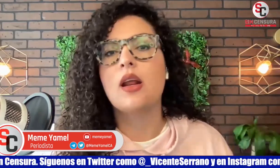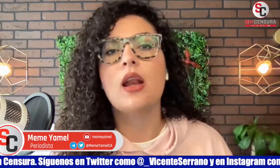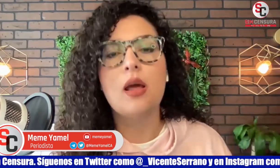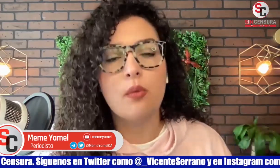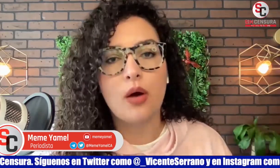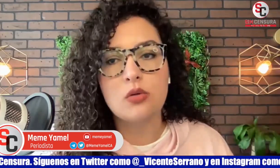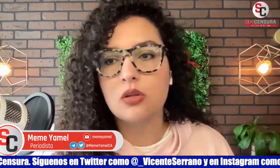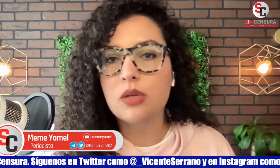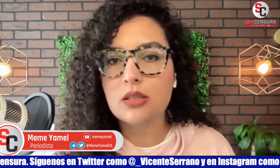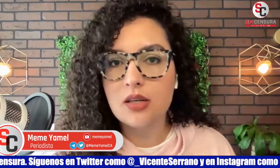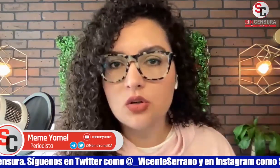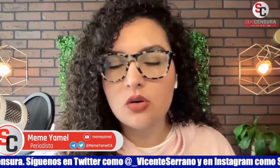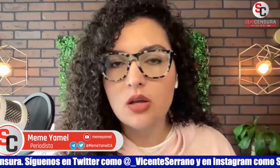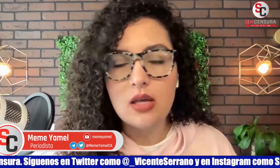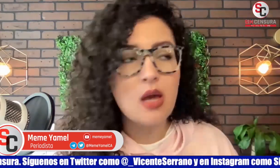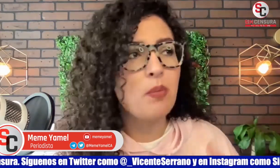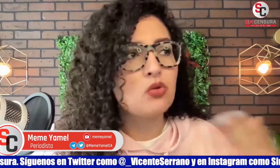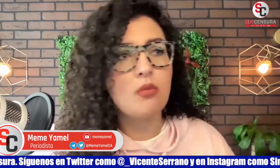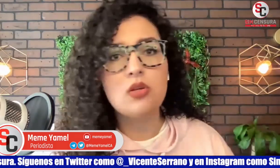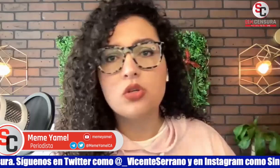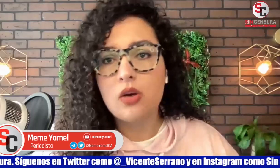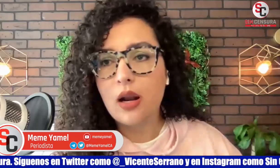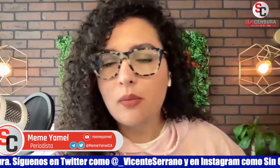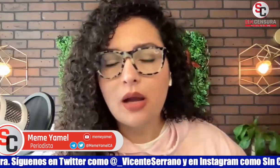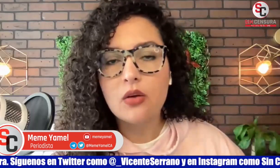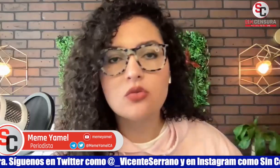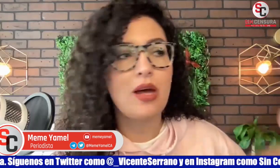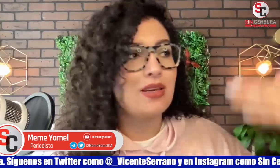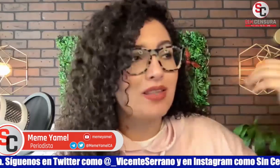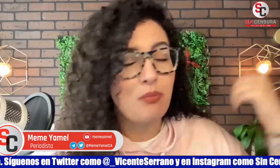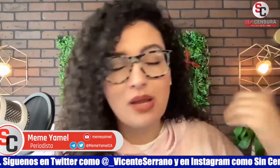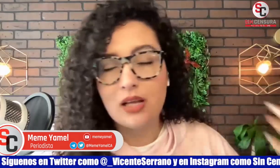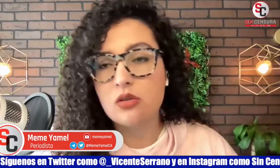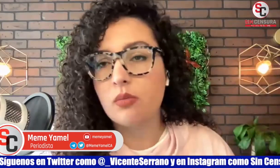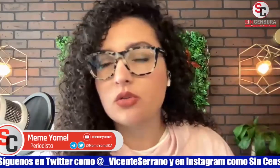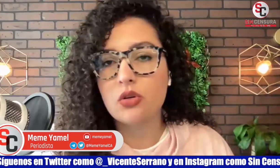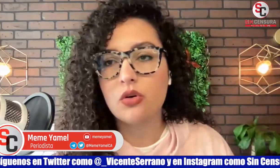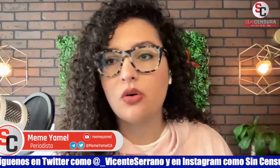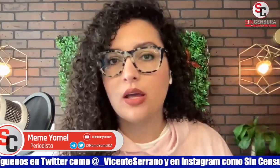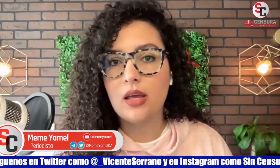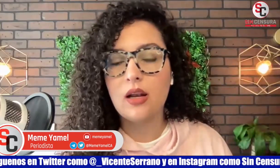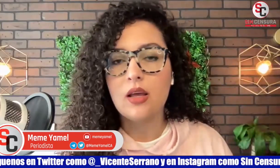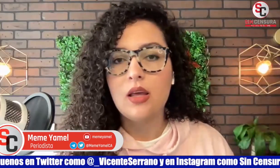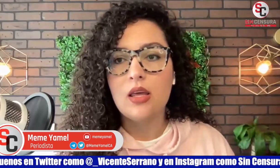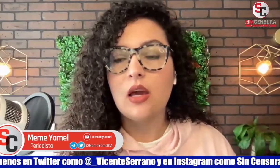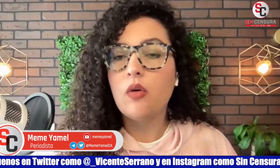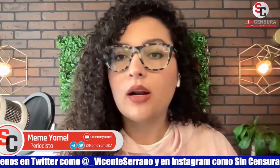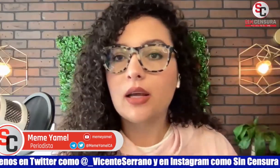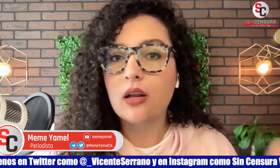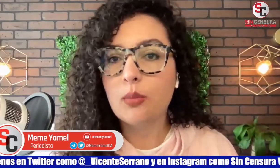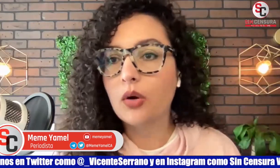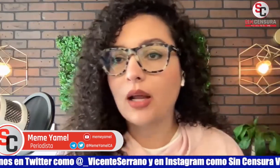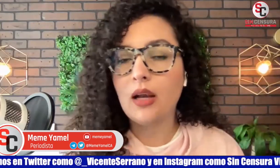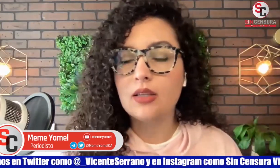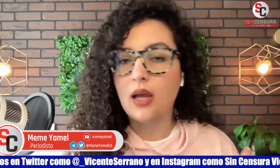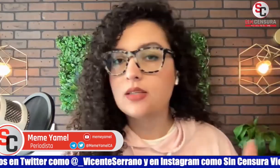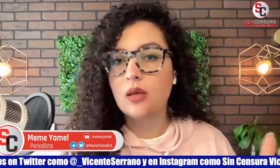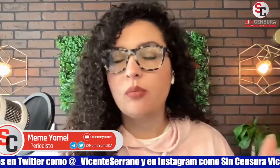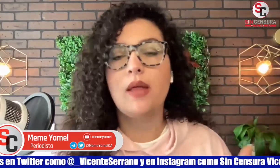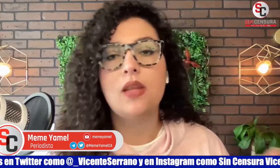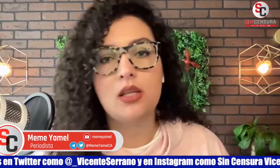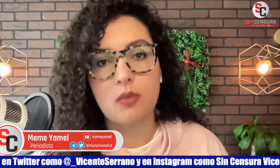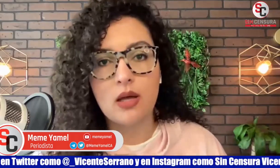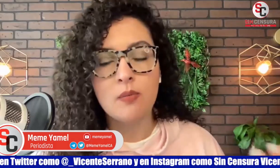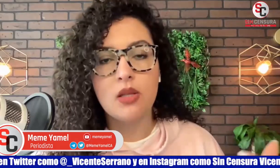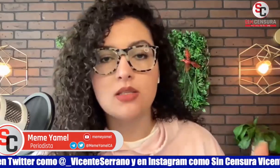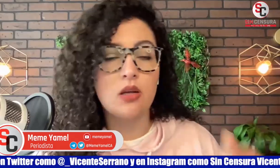este relevo a su administración. Y empezó a mencionar a varios, hasta apenas lo mencionó a él. Y ahora Ricardo Monreal ya está en